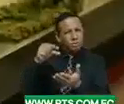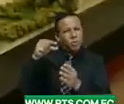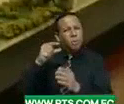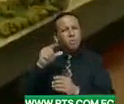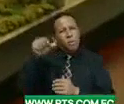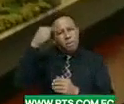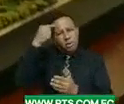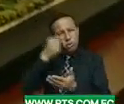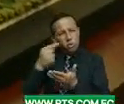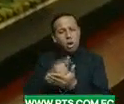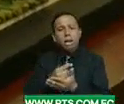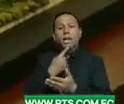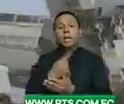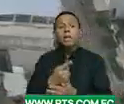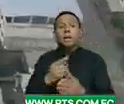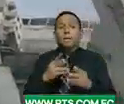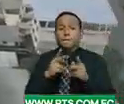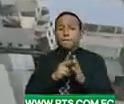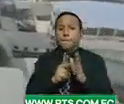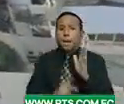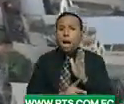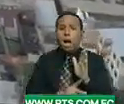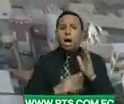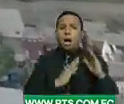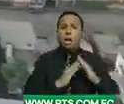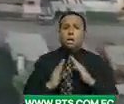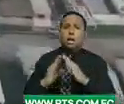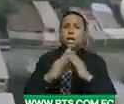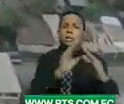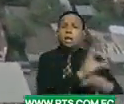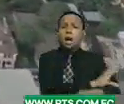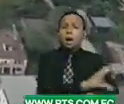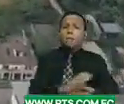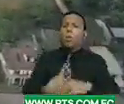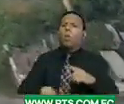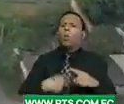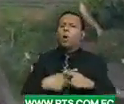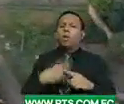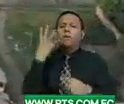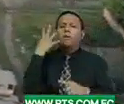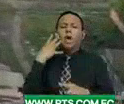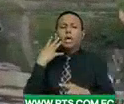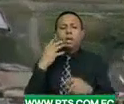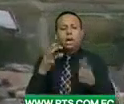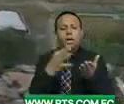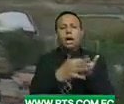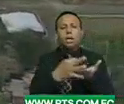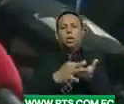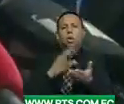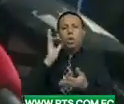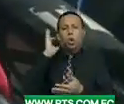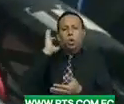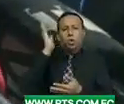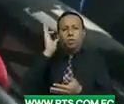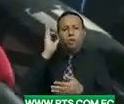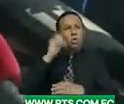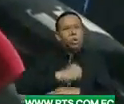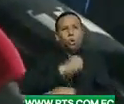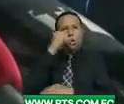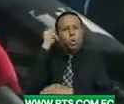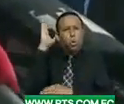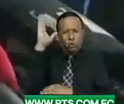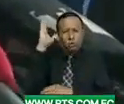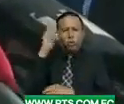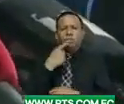sobre un plan de vivienda rural. Este está previsto que arranque en el Cantón El Triunfo. Bueno, el financiamiento